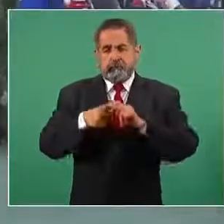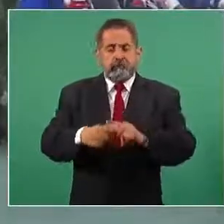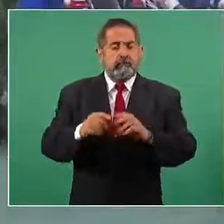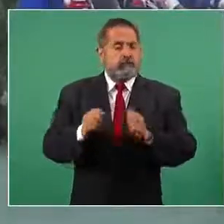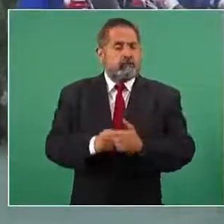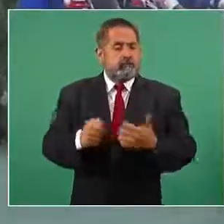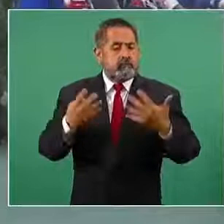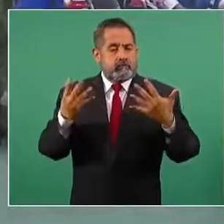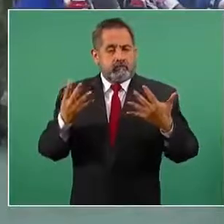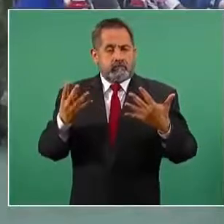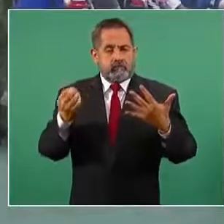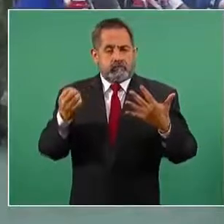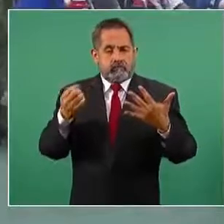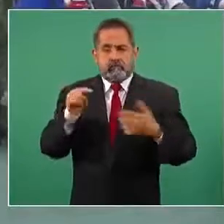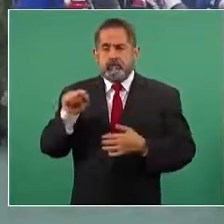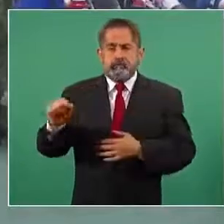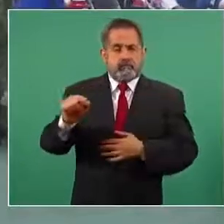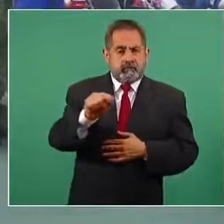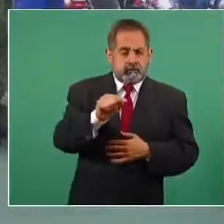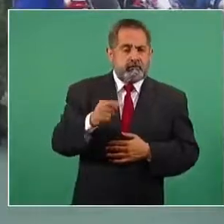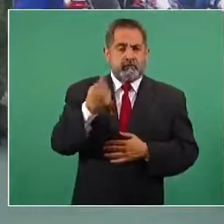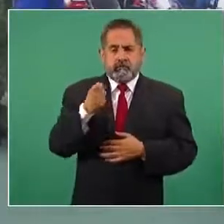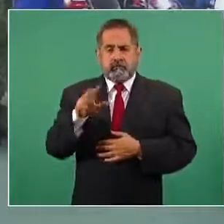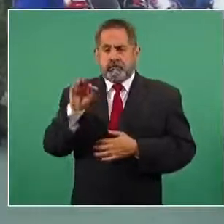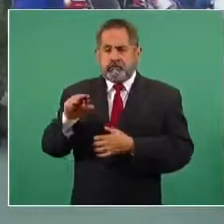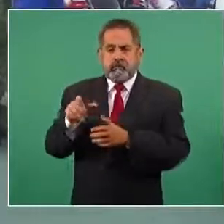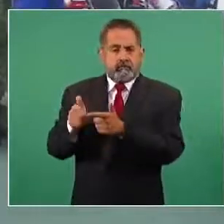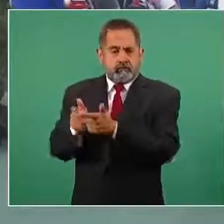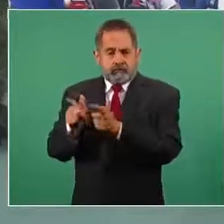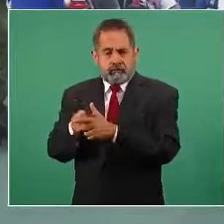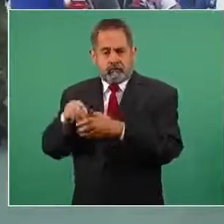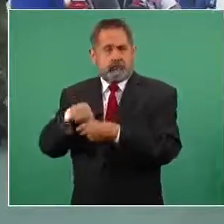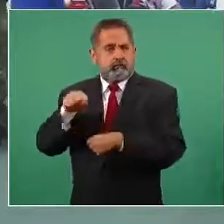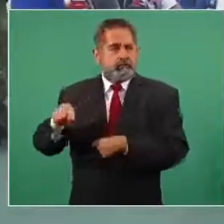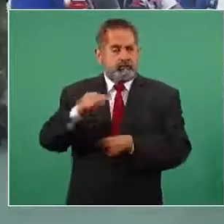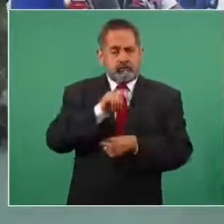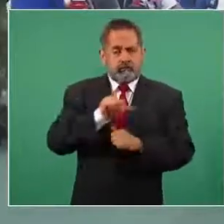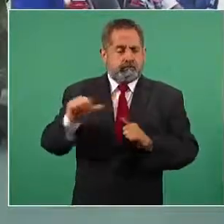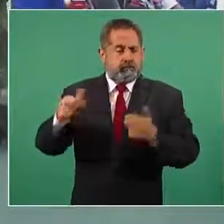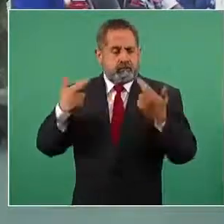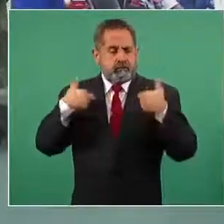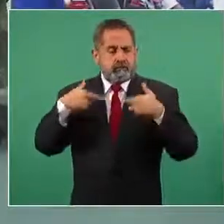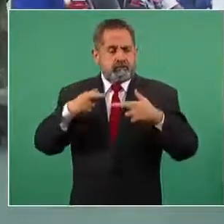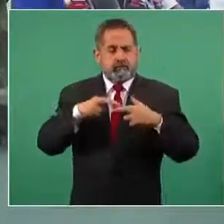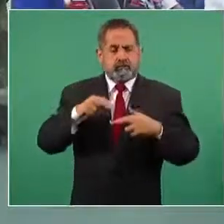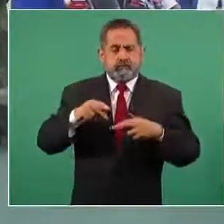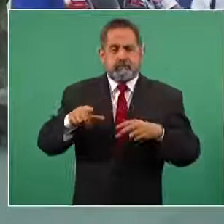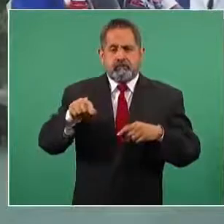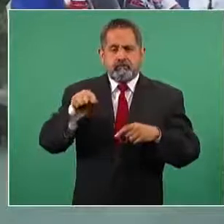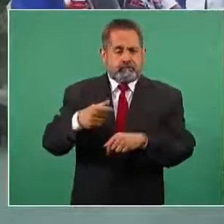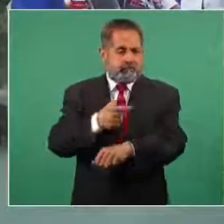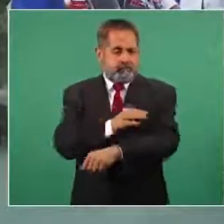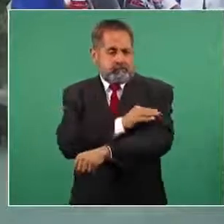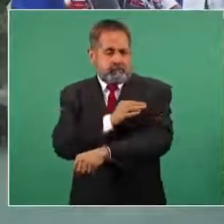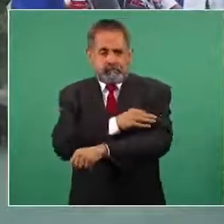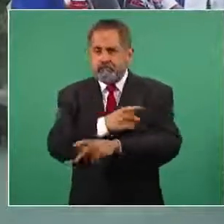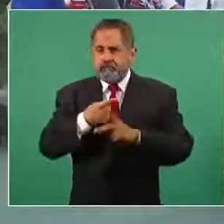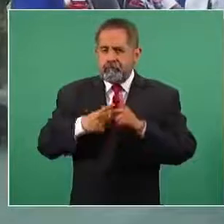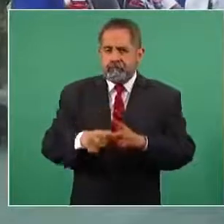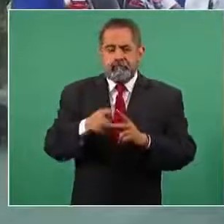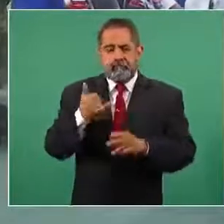con 9 centros y 140 células de aplicación al personal del Sistema Educativo Nacional, docentes